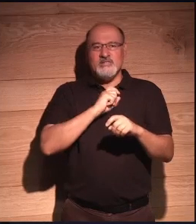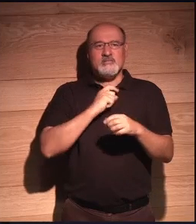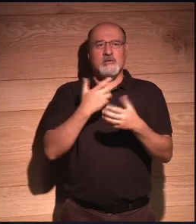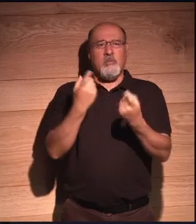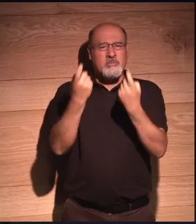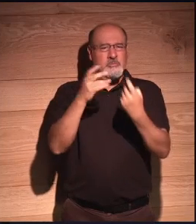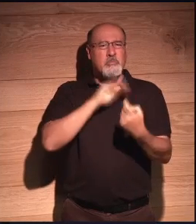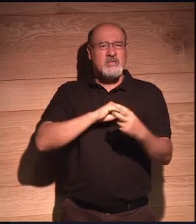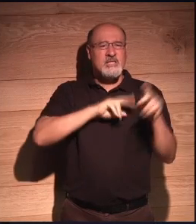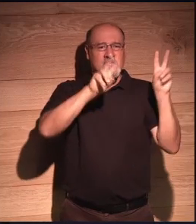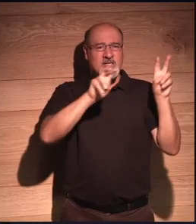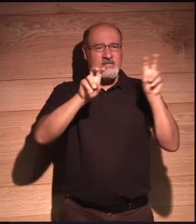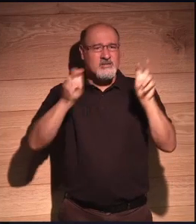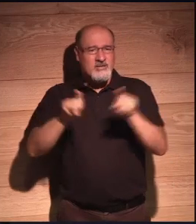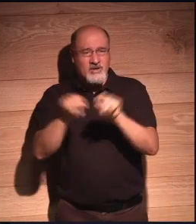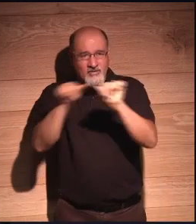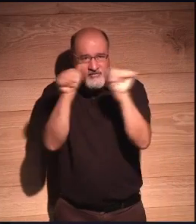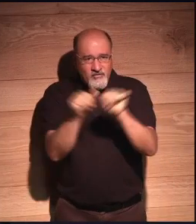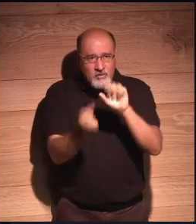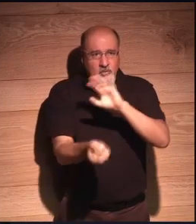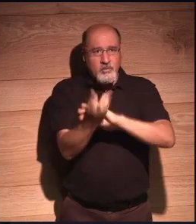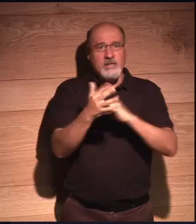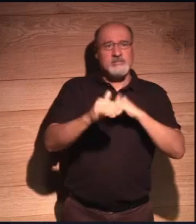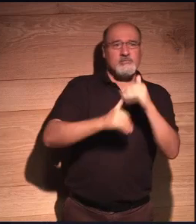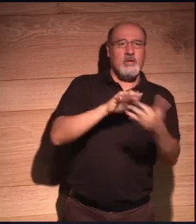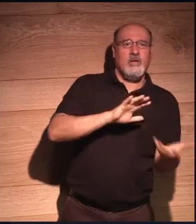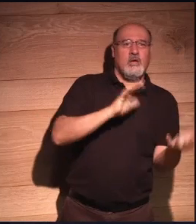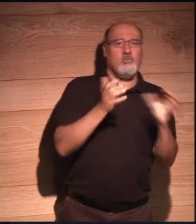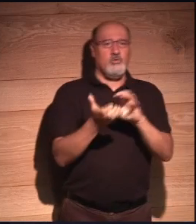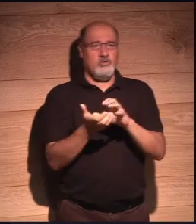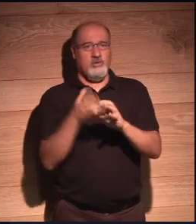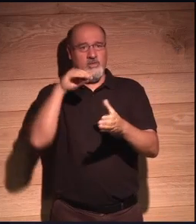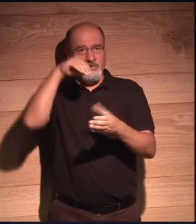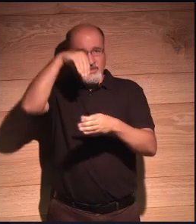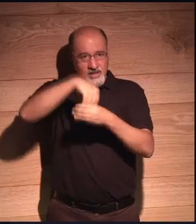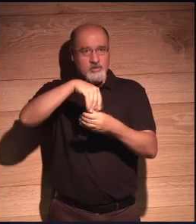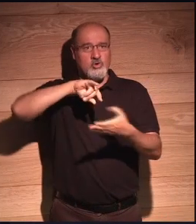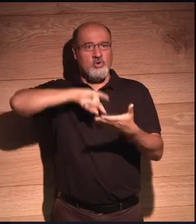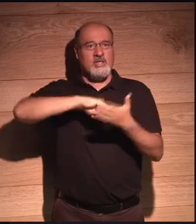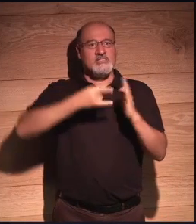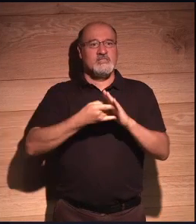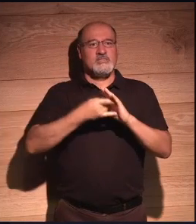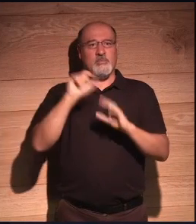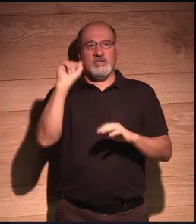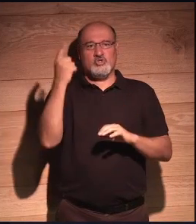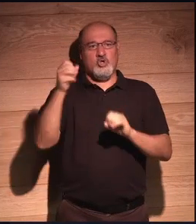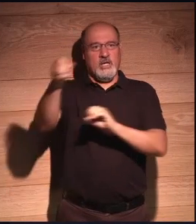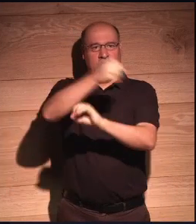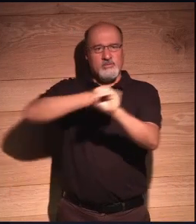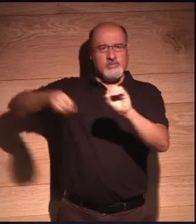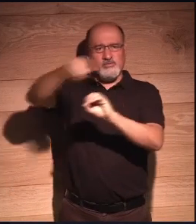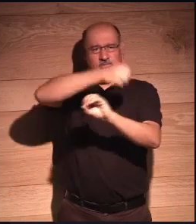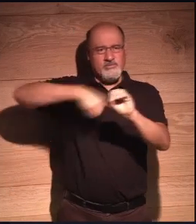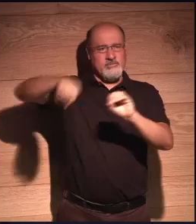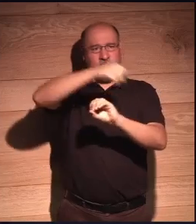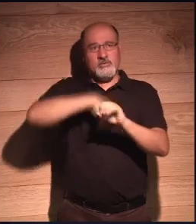acerca no solo de la formación, sino de la evolución de los cuerpos pequeños en el sistema solar. O sea, a pesar de que